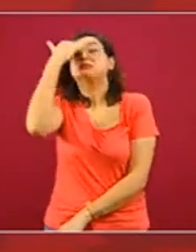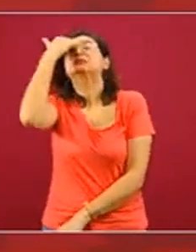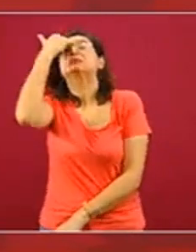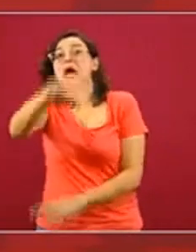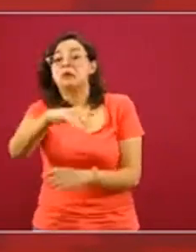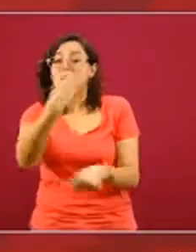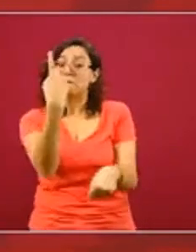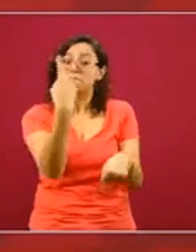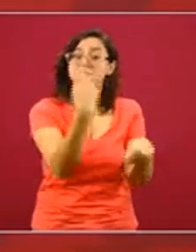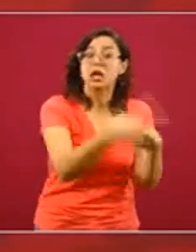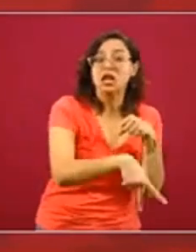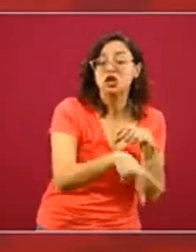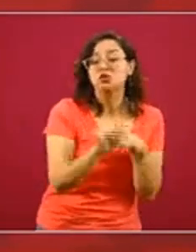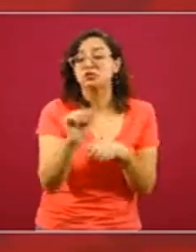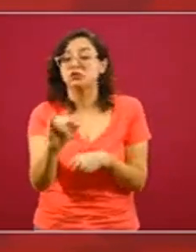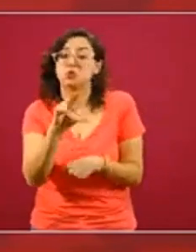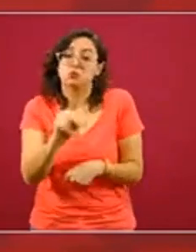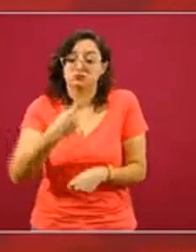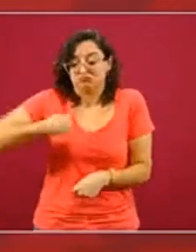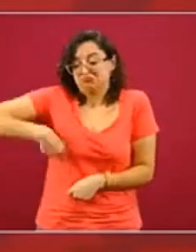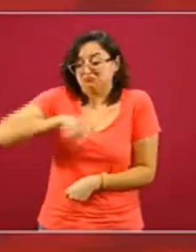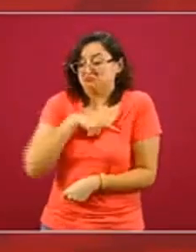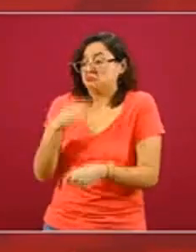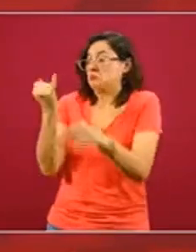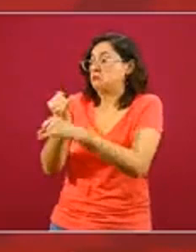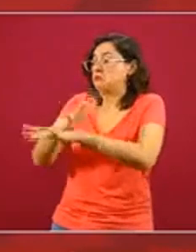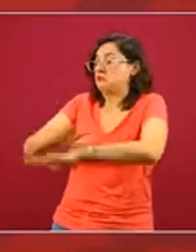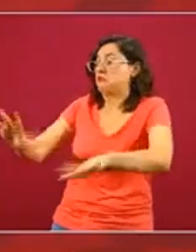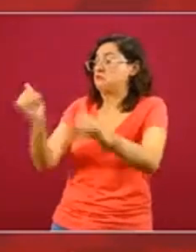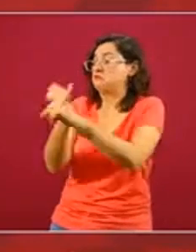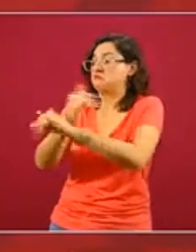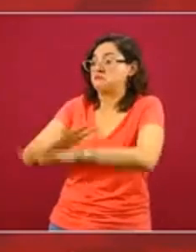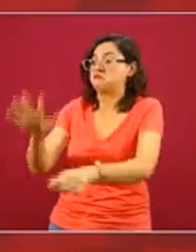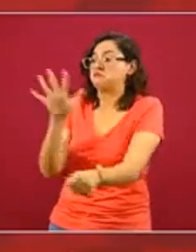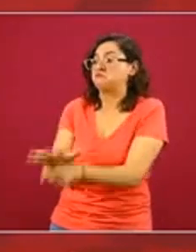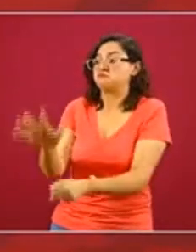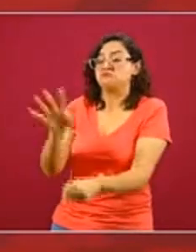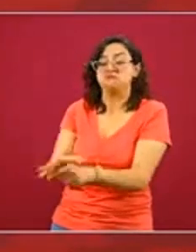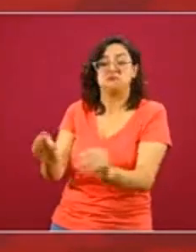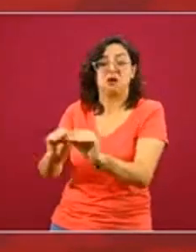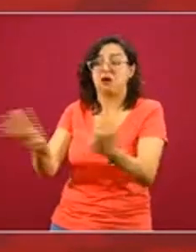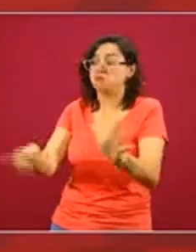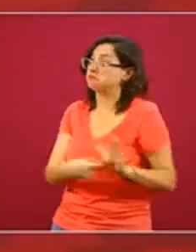recibe información suficiente, clara, directa sobre ese riesgo.